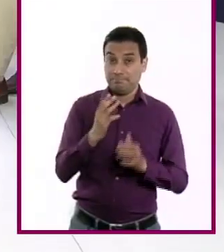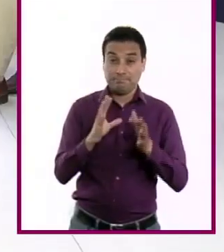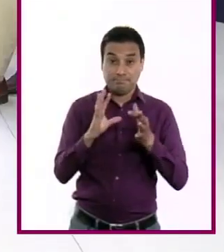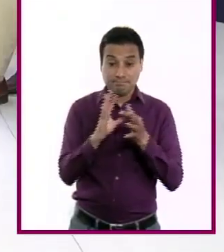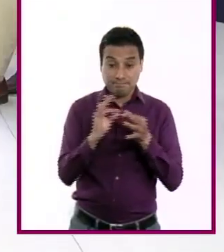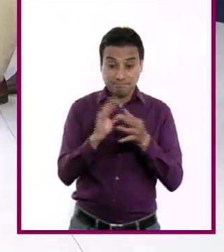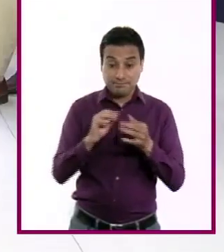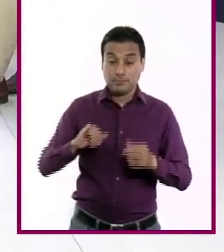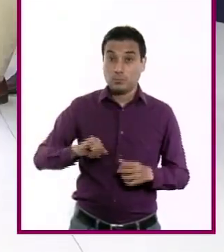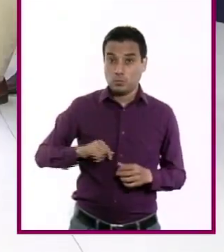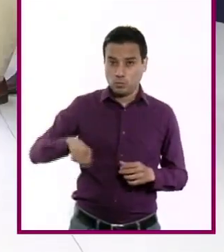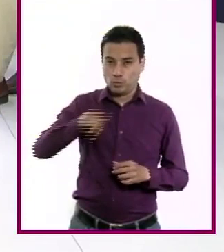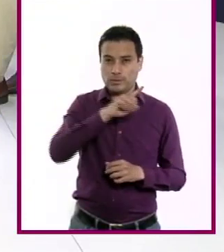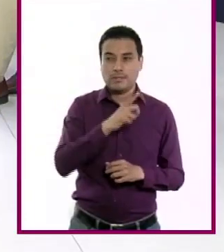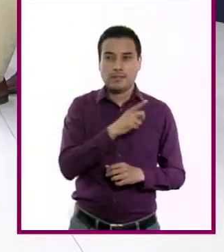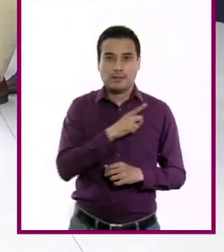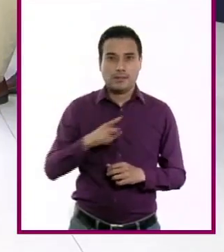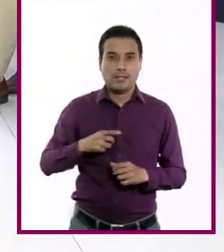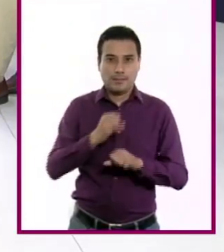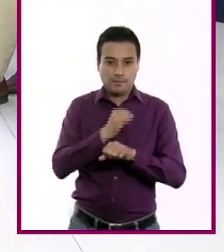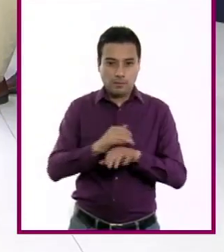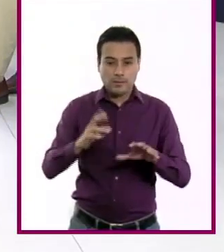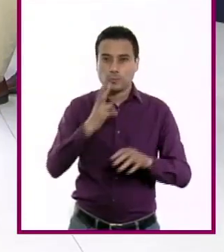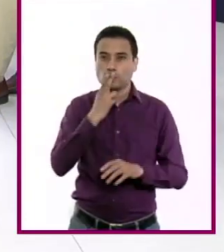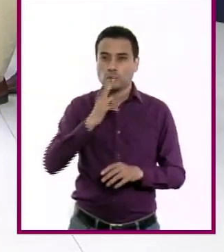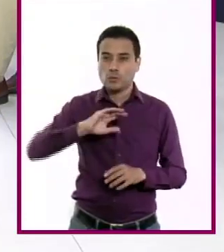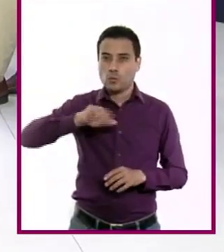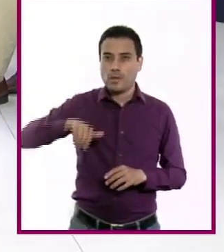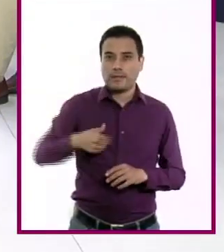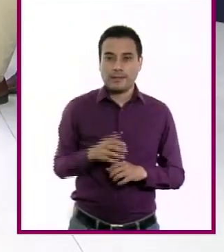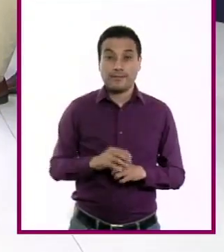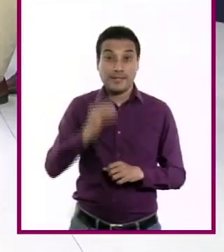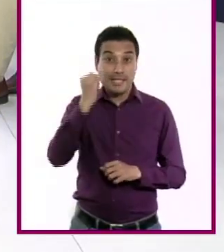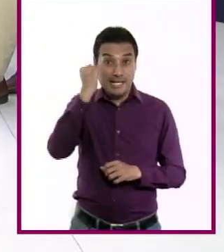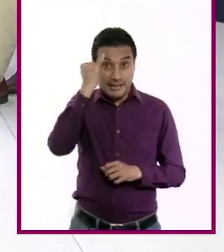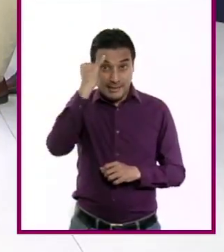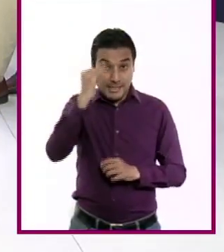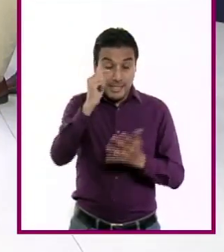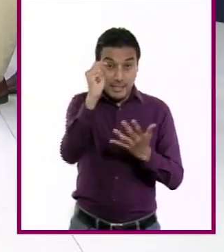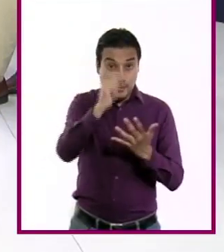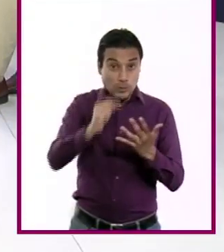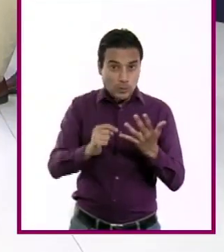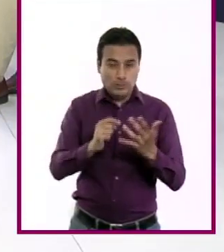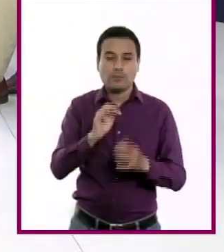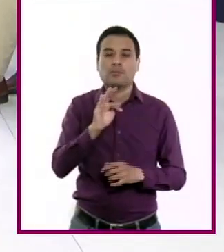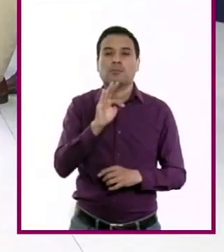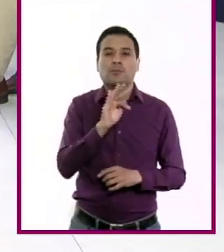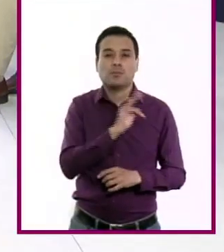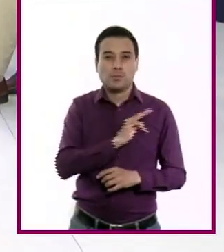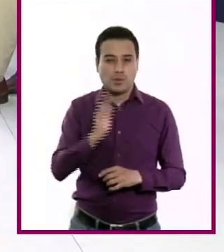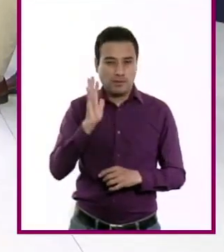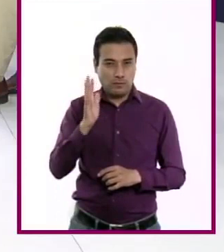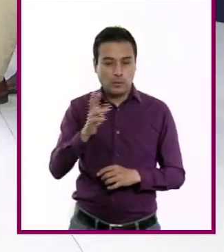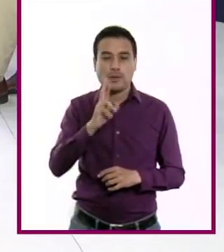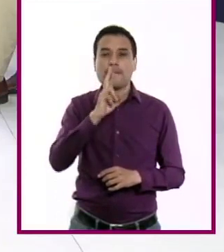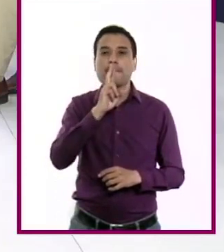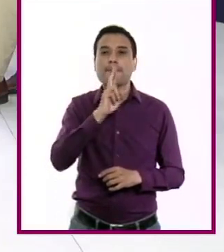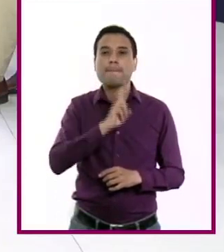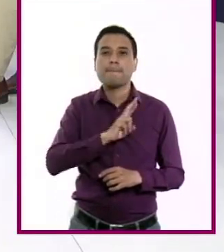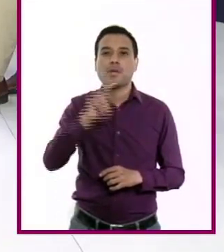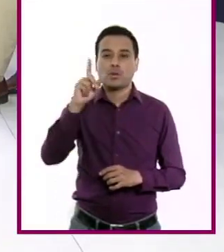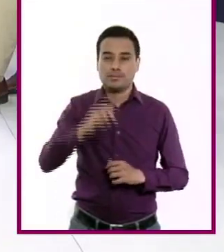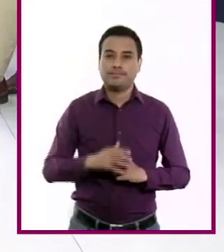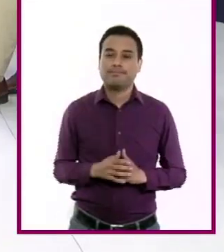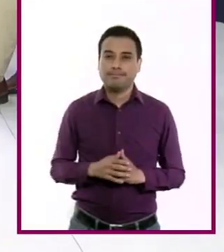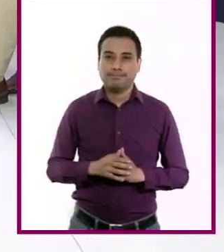experiencia, hacer respaldos de información. Ahí lo tienen. Pequeñas acciones generan grandes cambios y en este caso más vale prevenir que